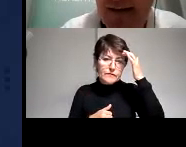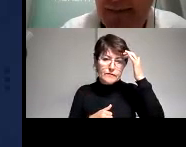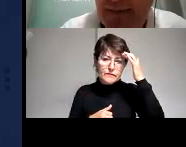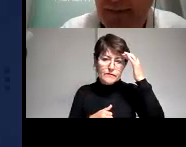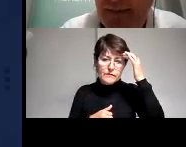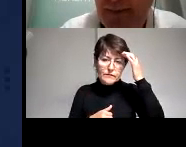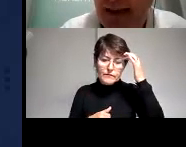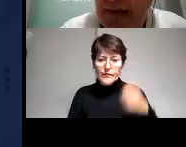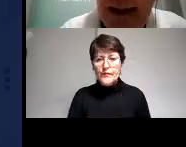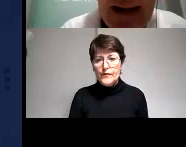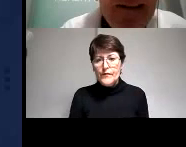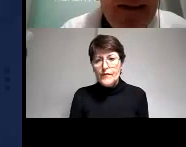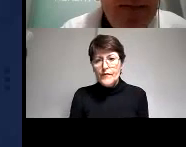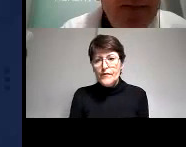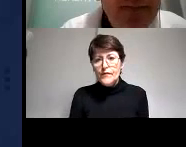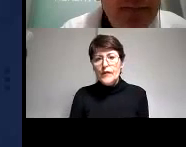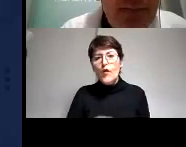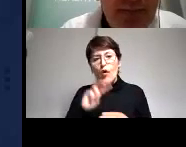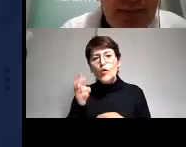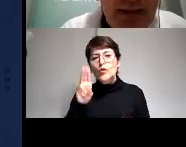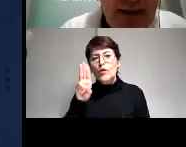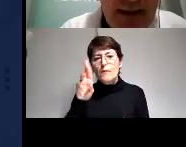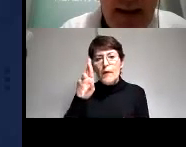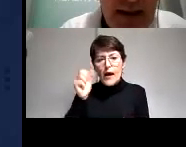nasales. El Paracasei